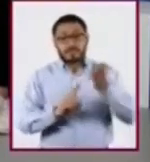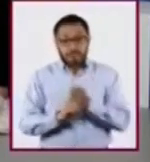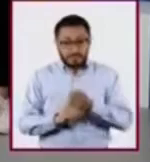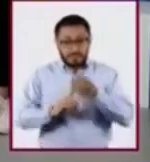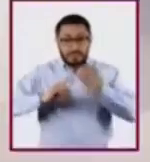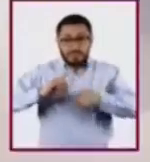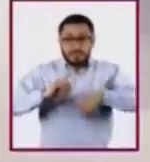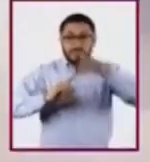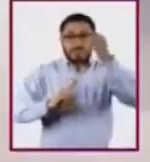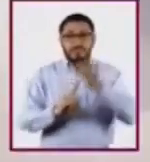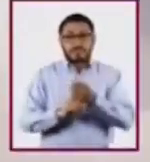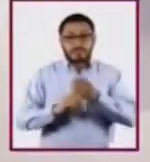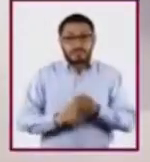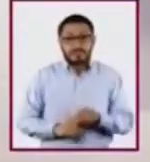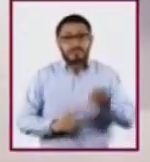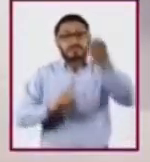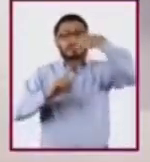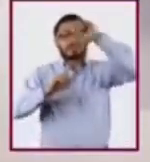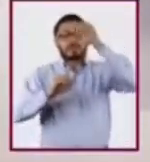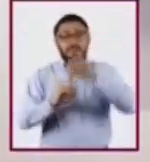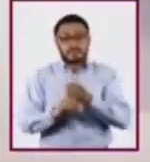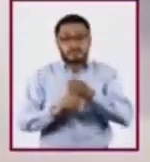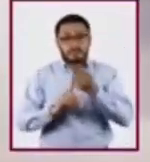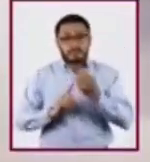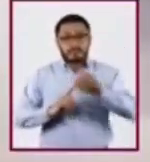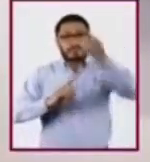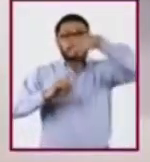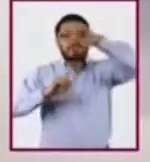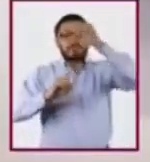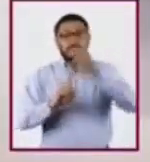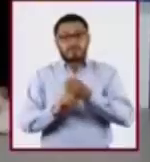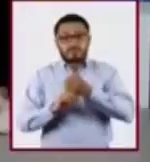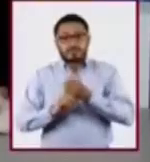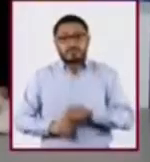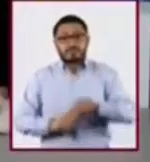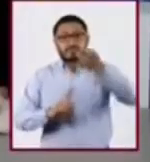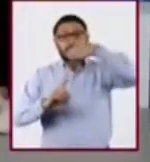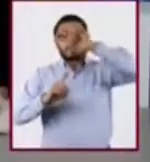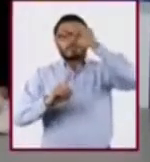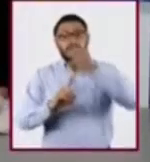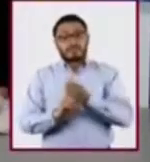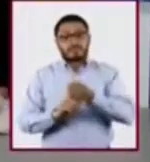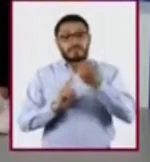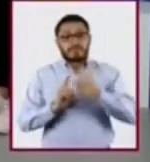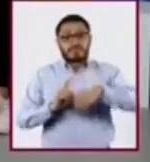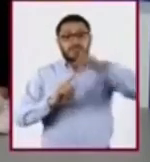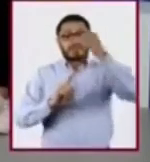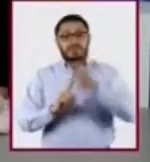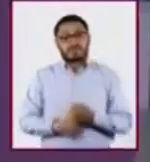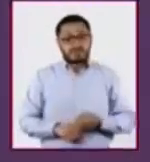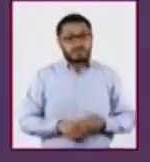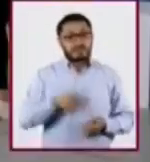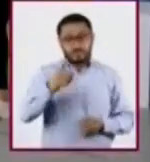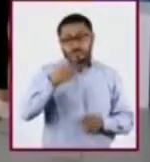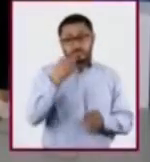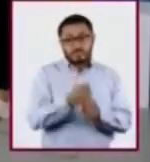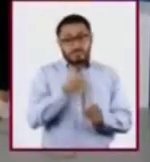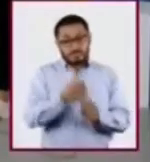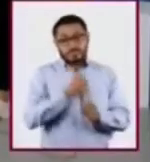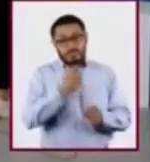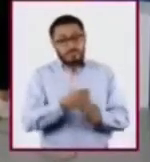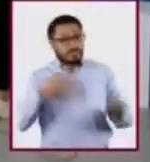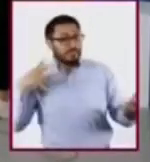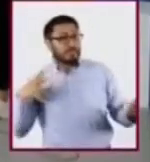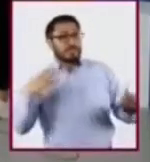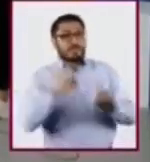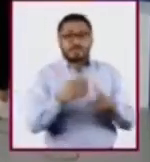de madera. Muy bien, que lo puedas realizar y entre más lo practiques, más veces la vas a poder realizar. Este